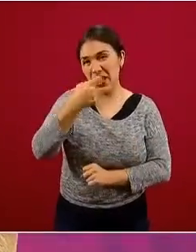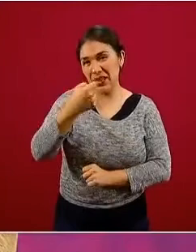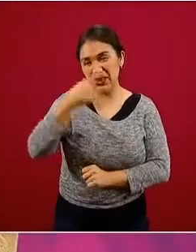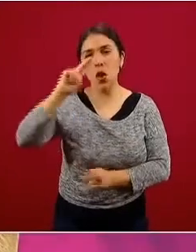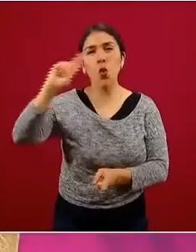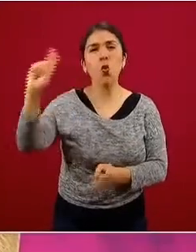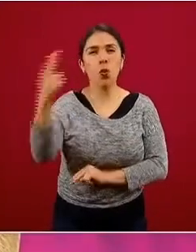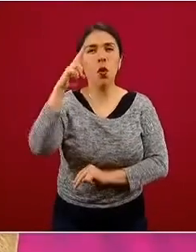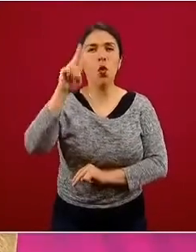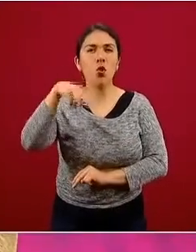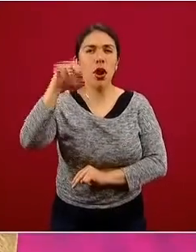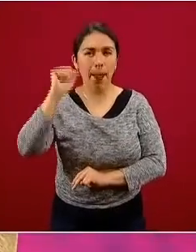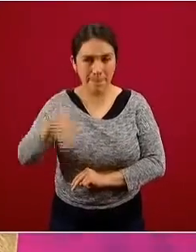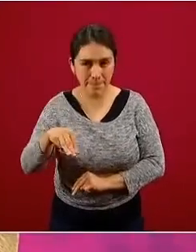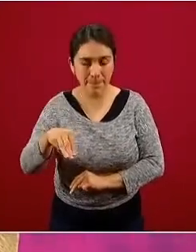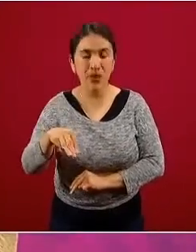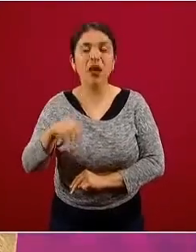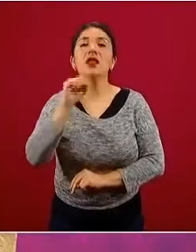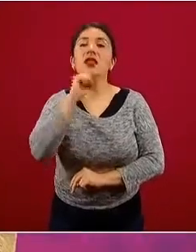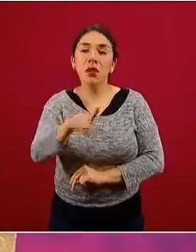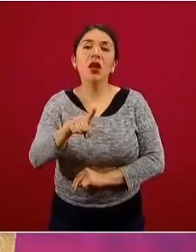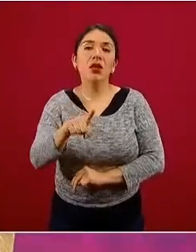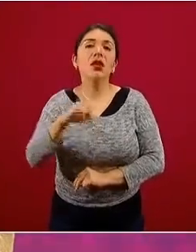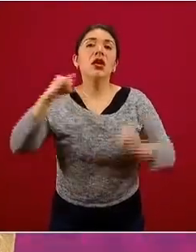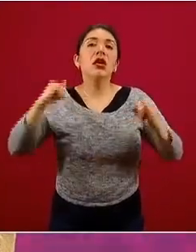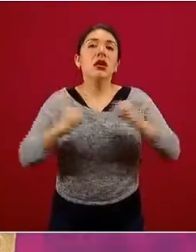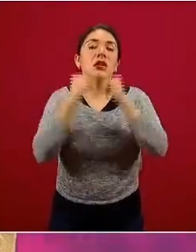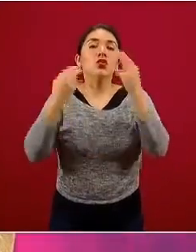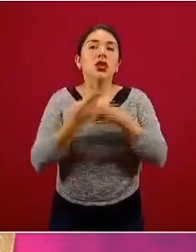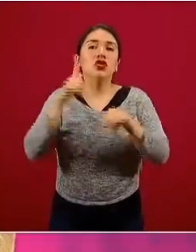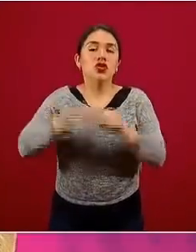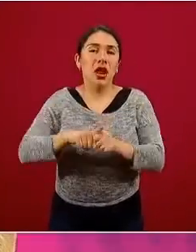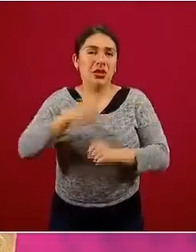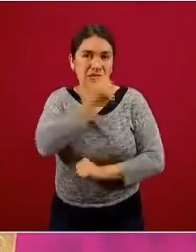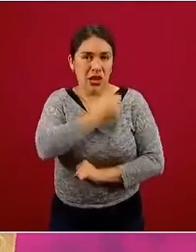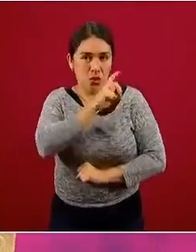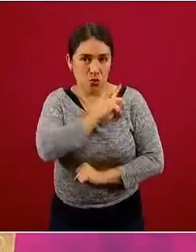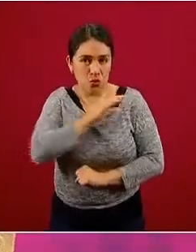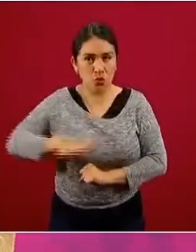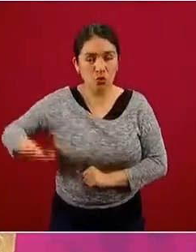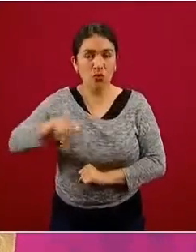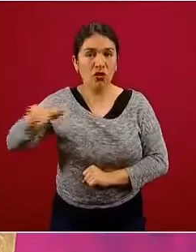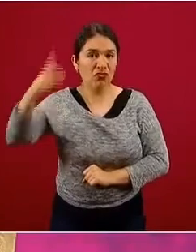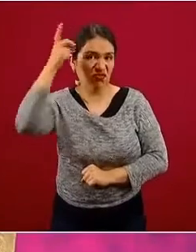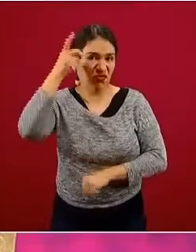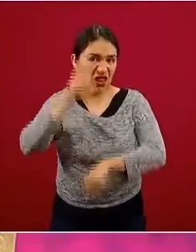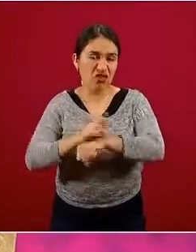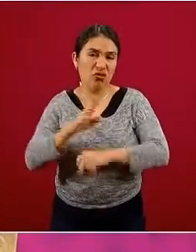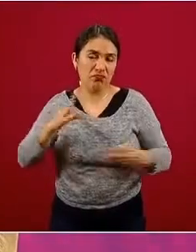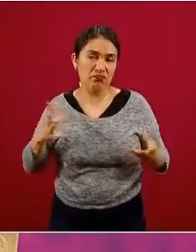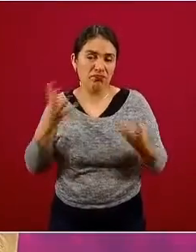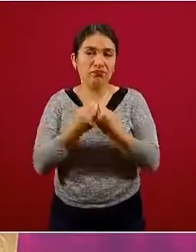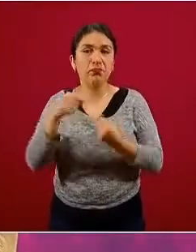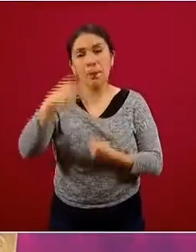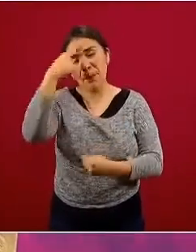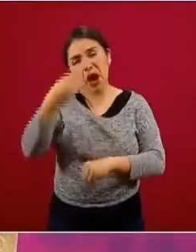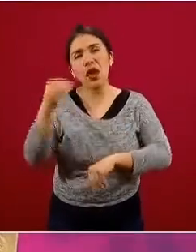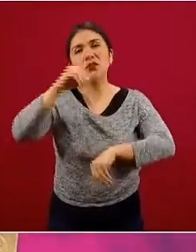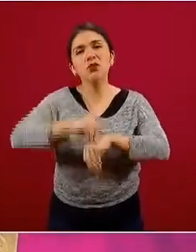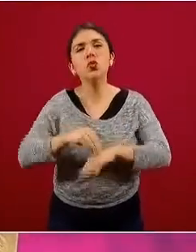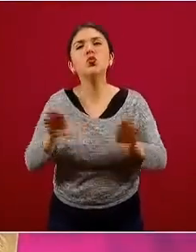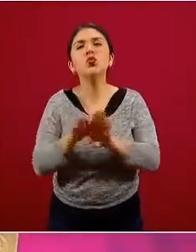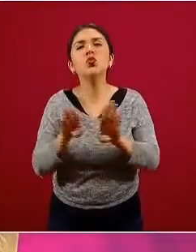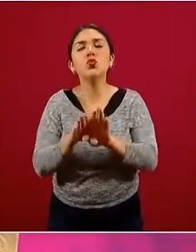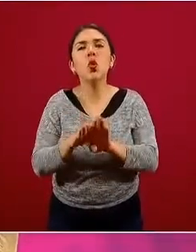la Universidad Nacional Autónoma de México y desde luego el Instituto Nacional de Salud Pública, que él dirige, para